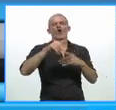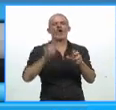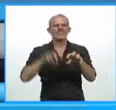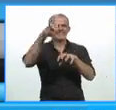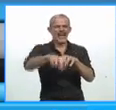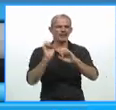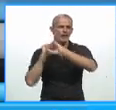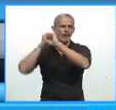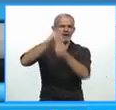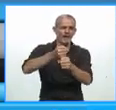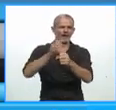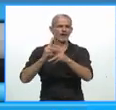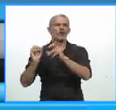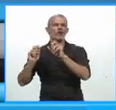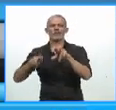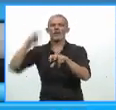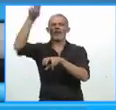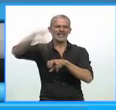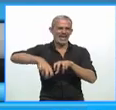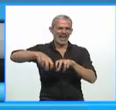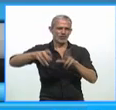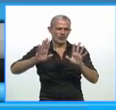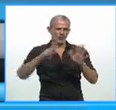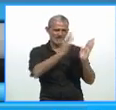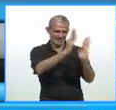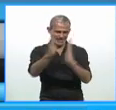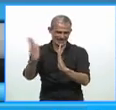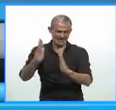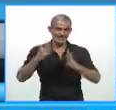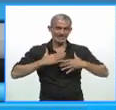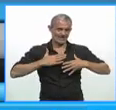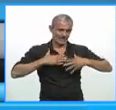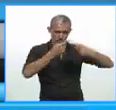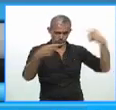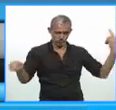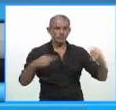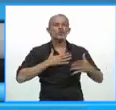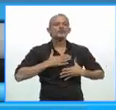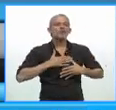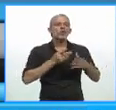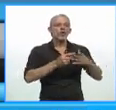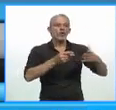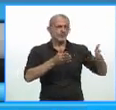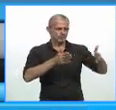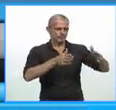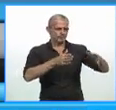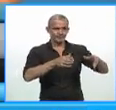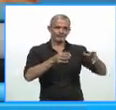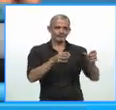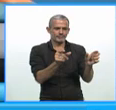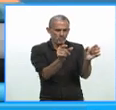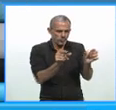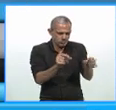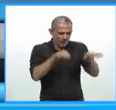salto con garrocha, salto con, en alto. Entonces, nuestra categoría es un catamarán, que es igual al